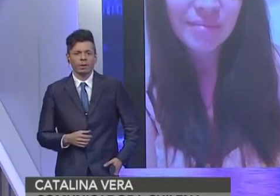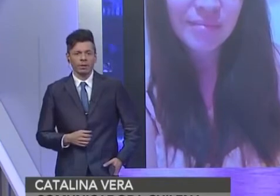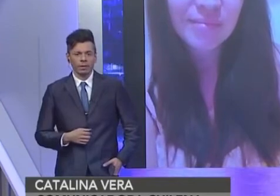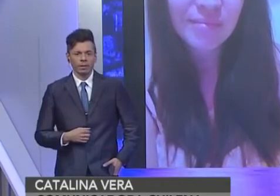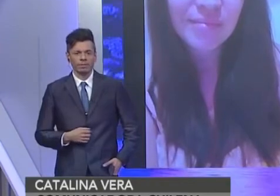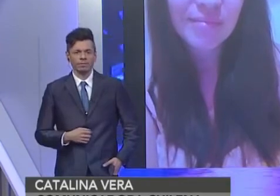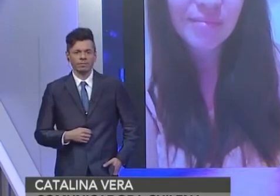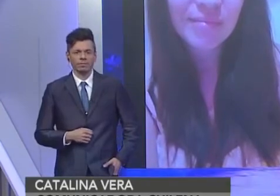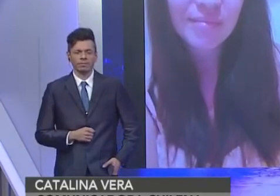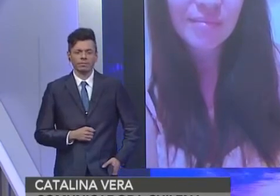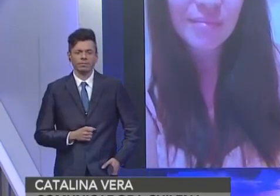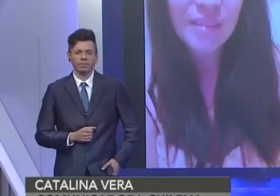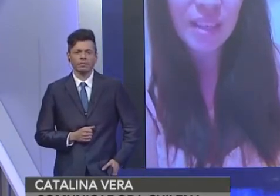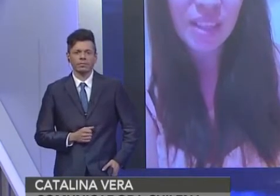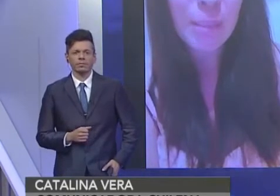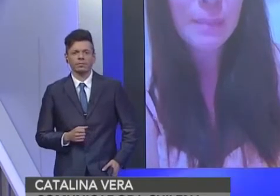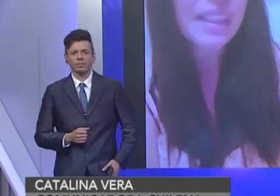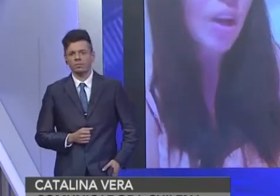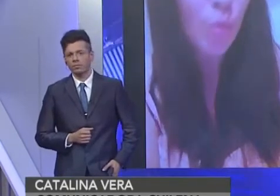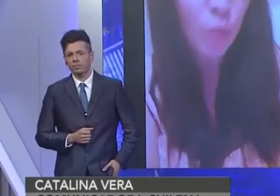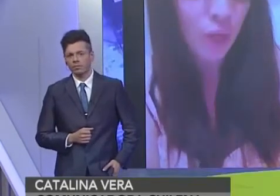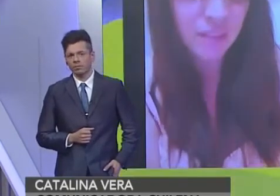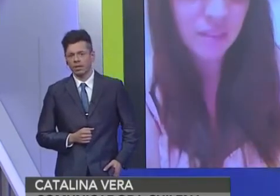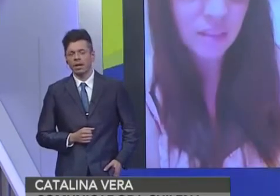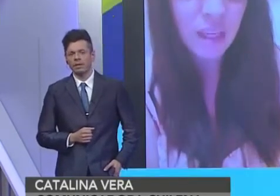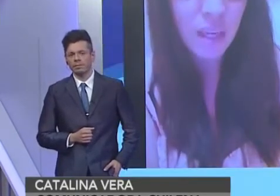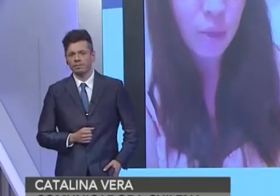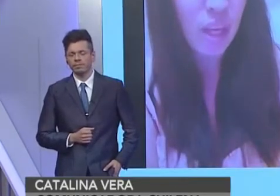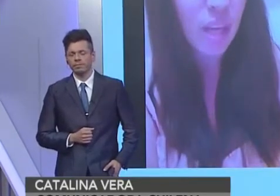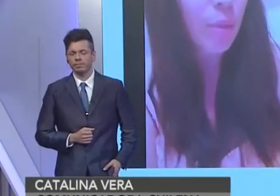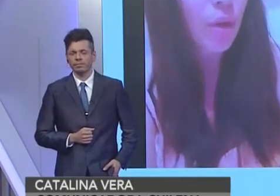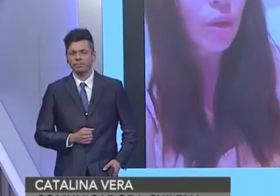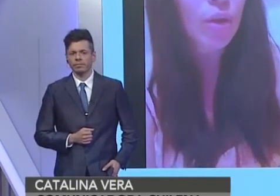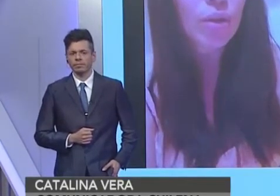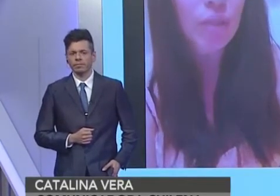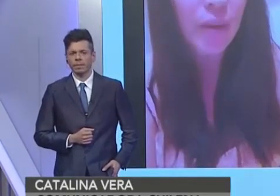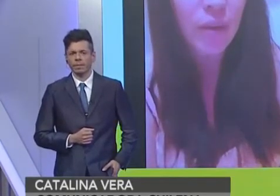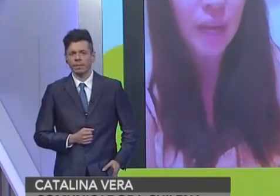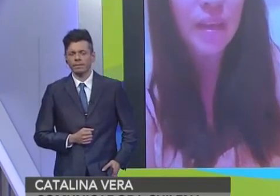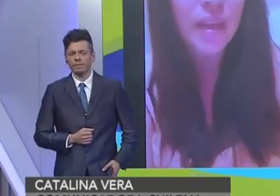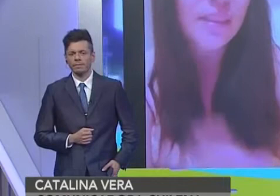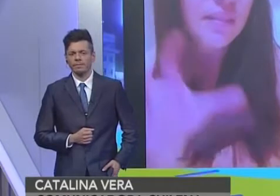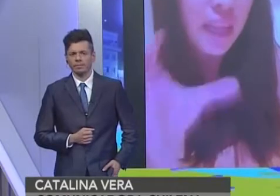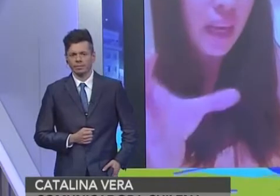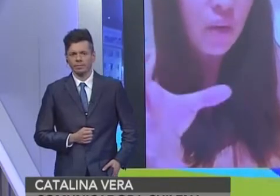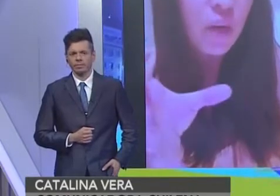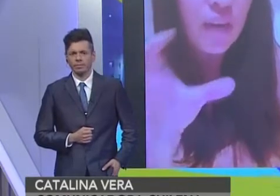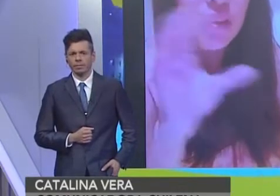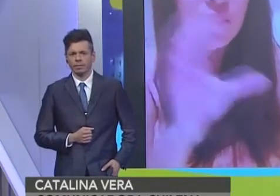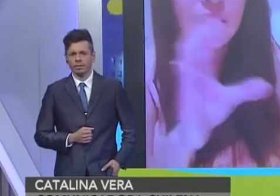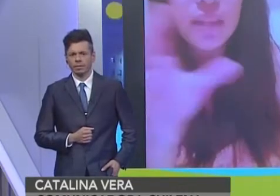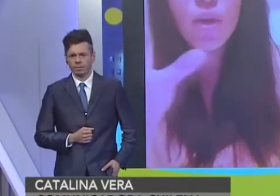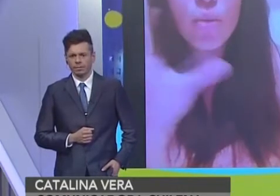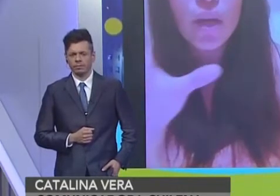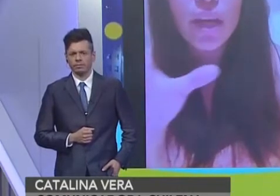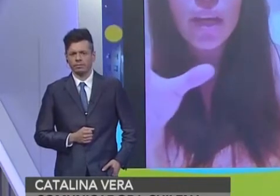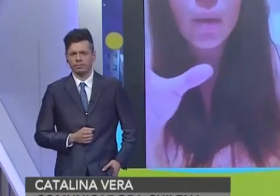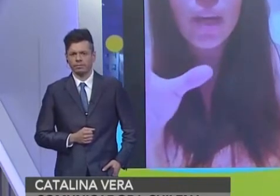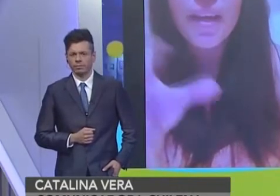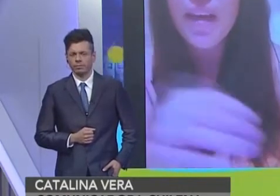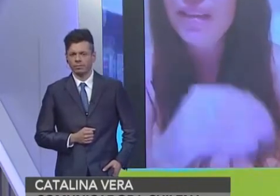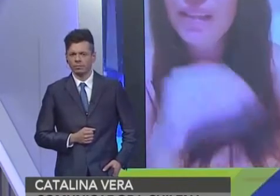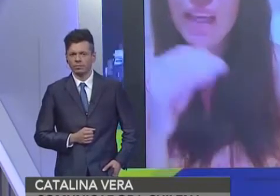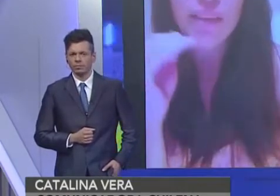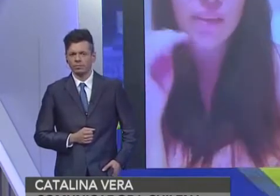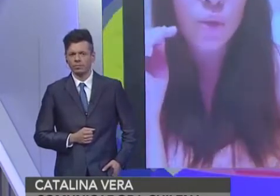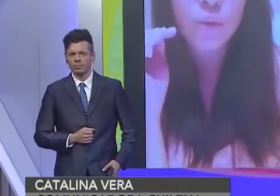poco cómo está el panorama. Sí, depende de las comunas. Ajá. Por ejemplo, claro, hay en Santiago hay distintas comunas en las cuales